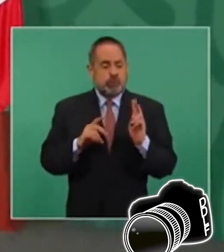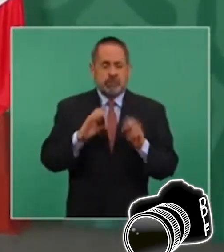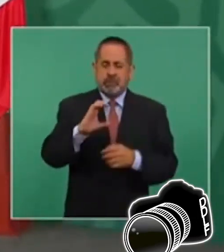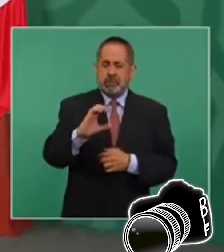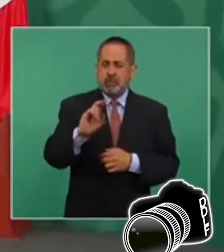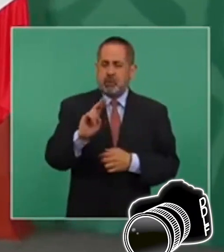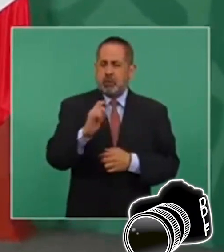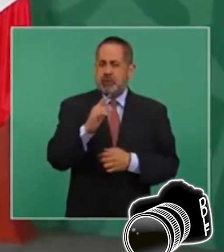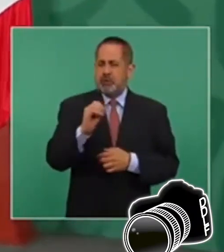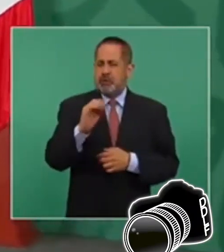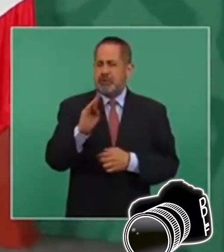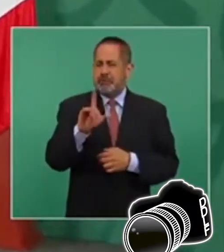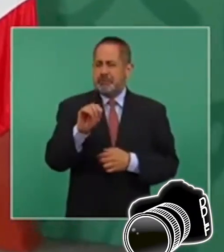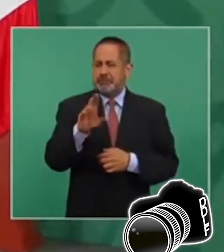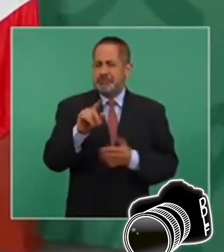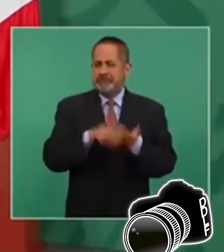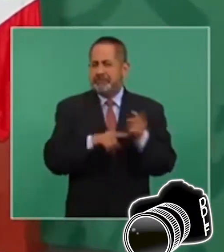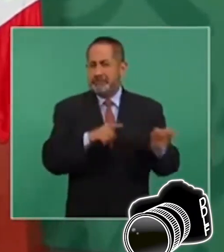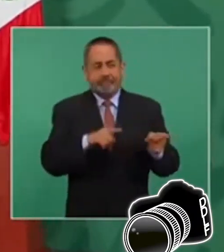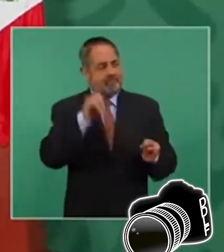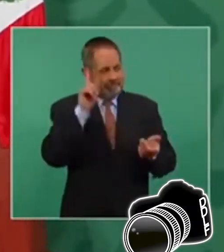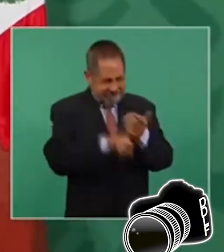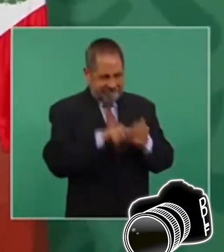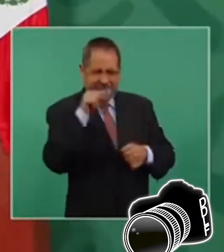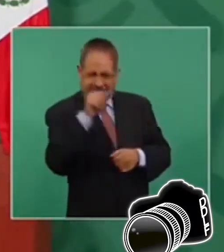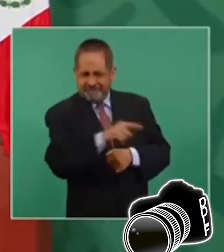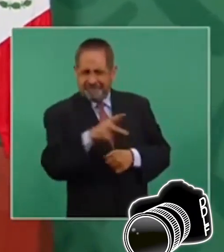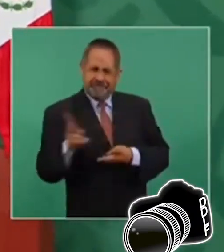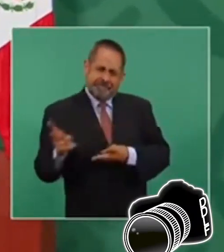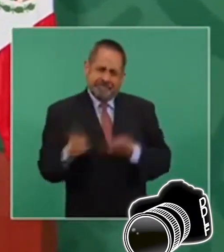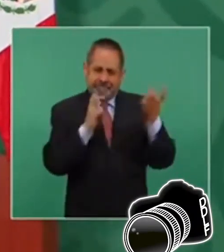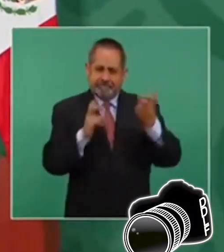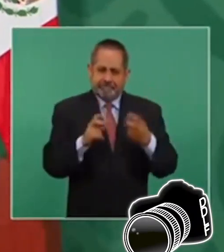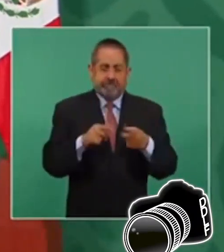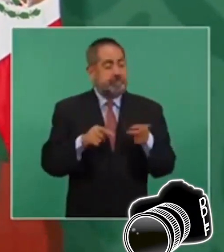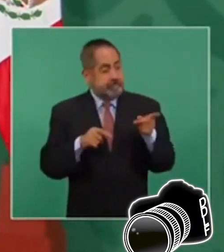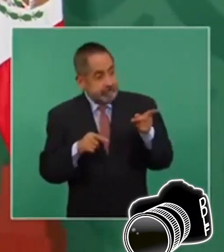Entonces ahora están muy molestos